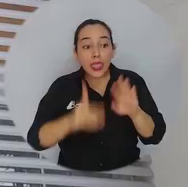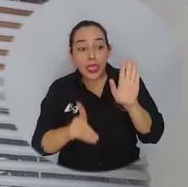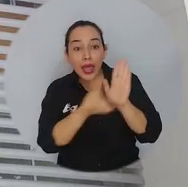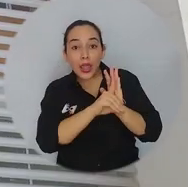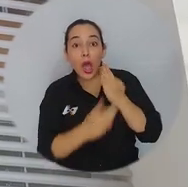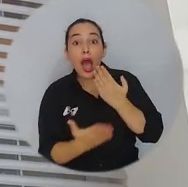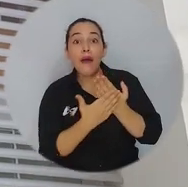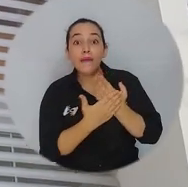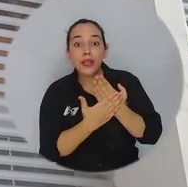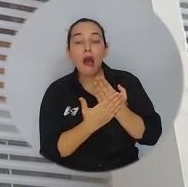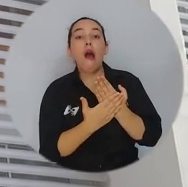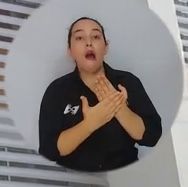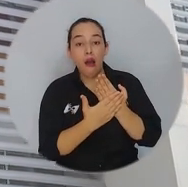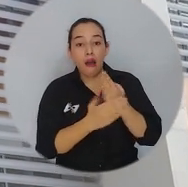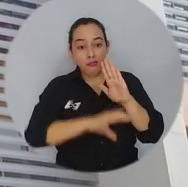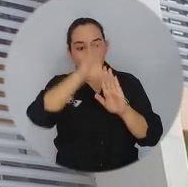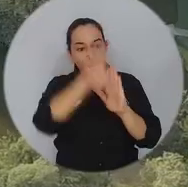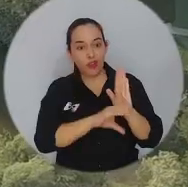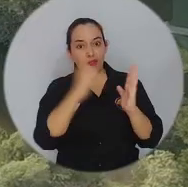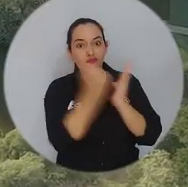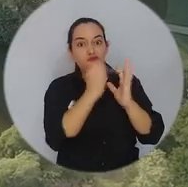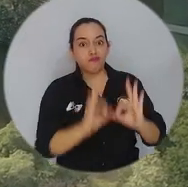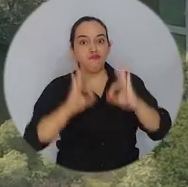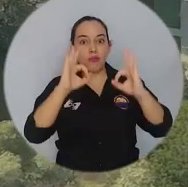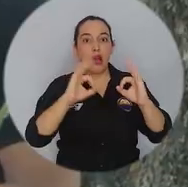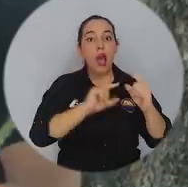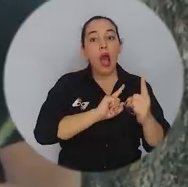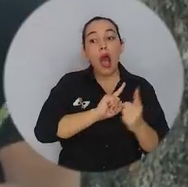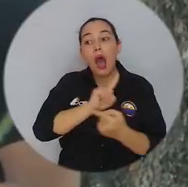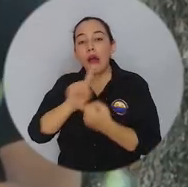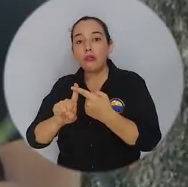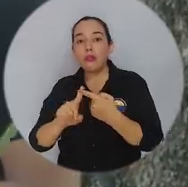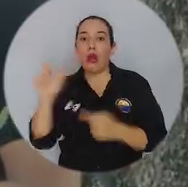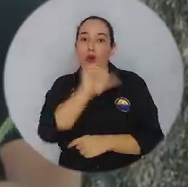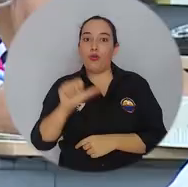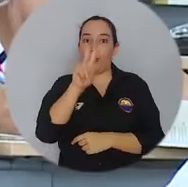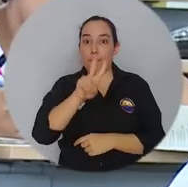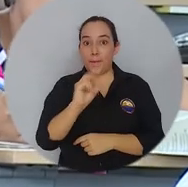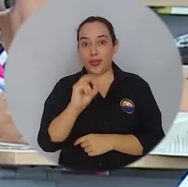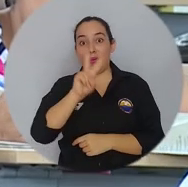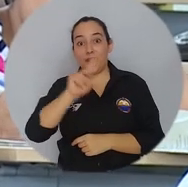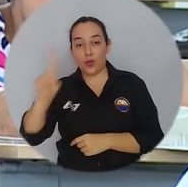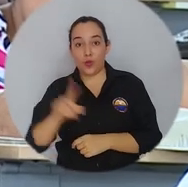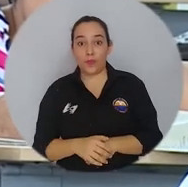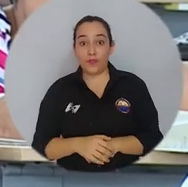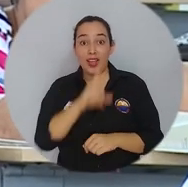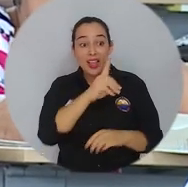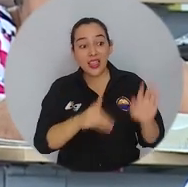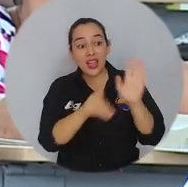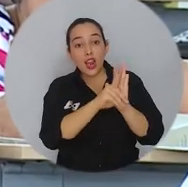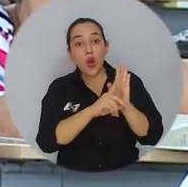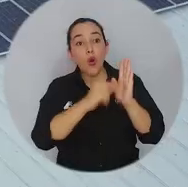decreto y la certificación de alta calidad va hasta agosto del 2021. Sin embargo, efectivamente, como este decreto se